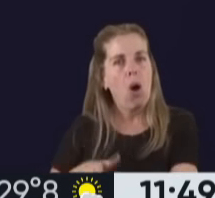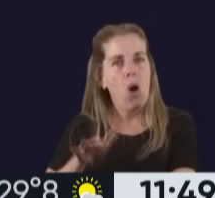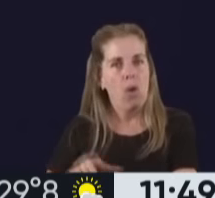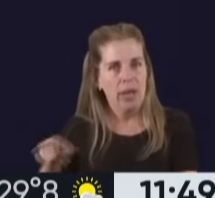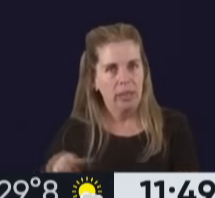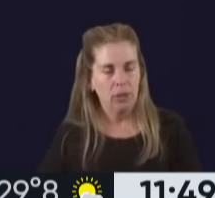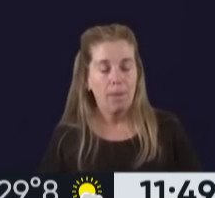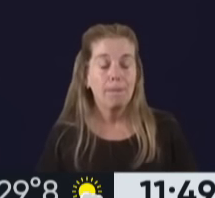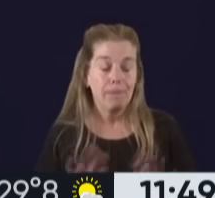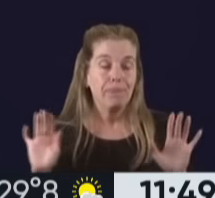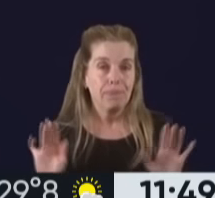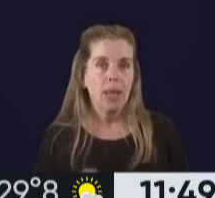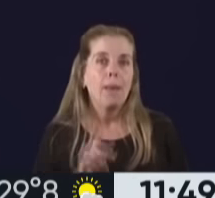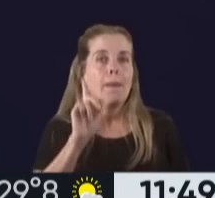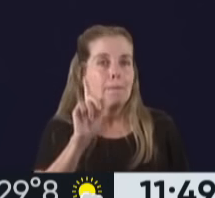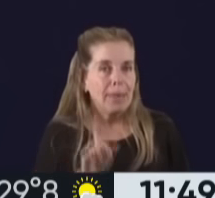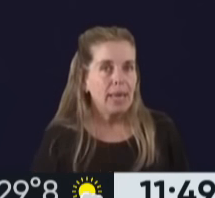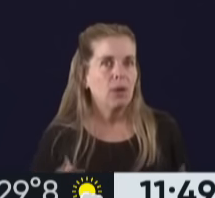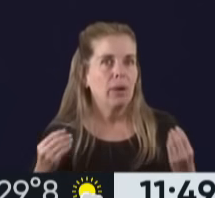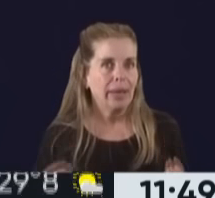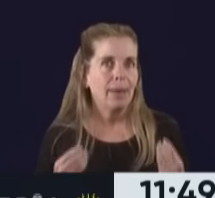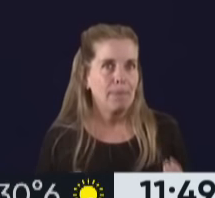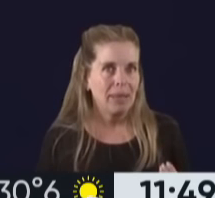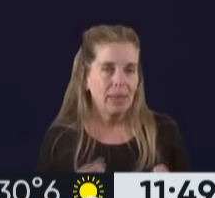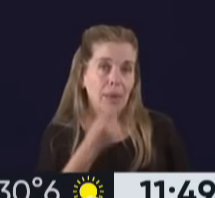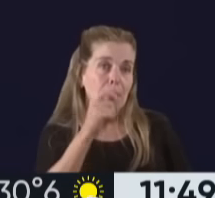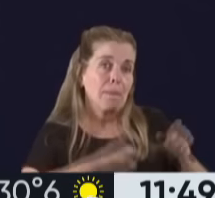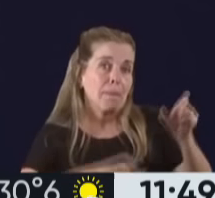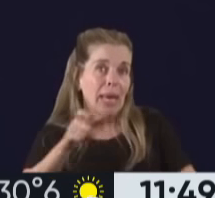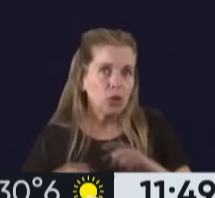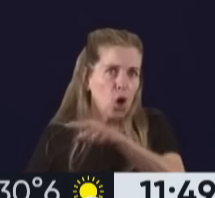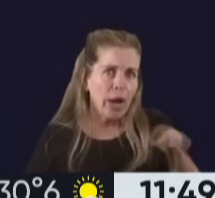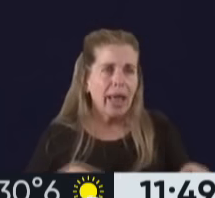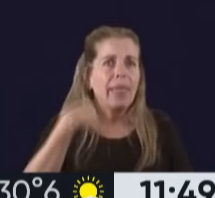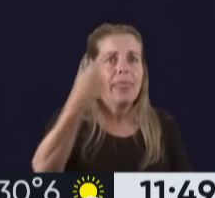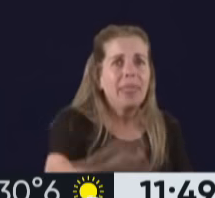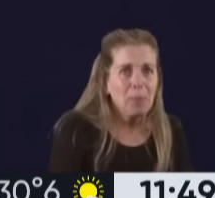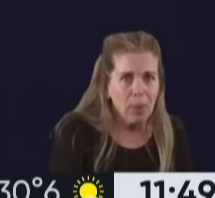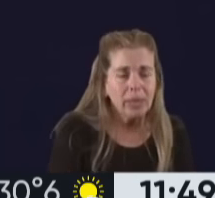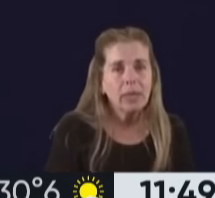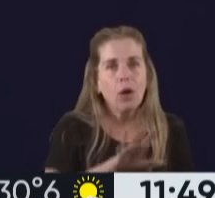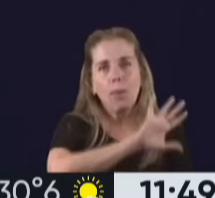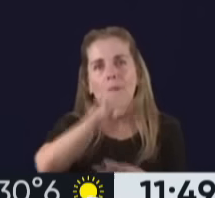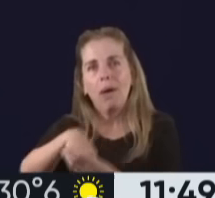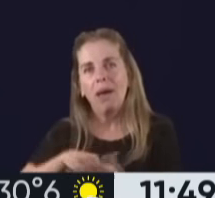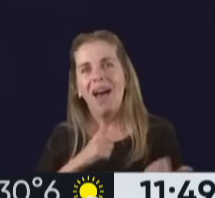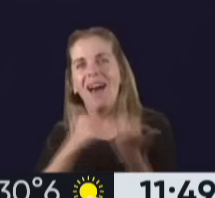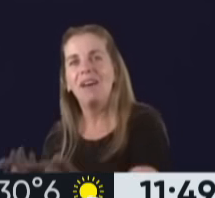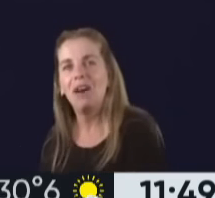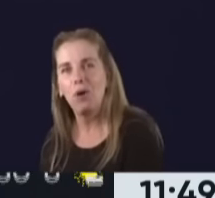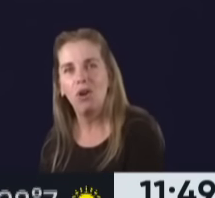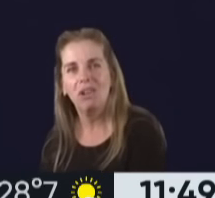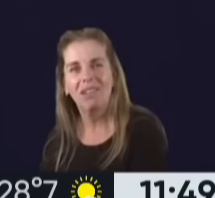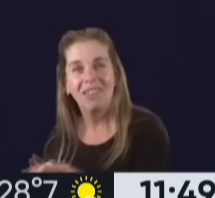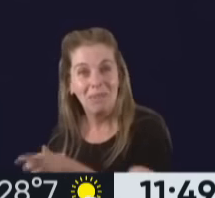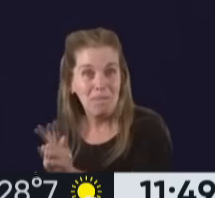peor cuando es gente que después se te suma a la campaña de lo cruel que es el gobierno nacional. Cuando me parece